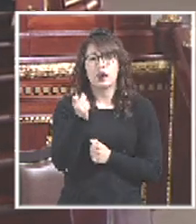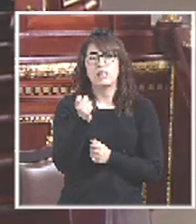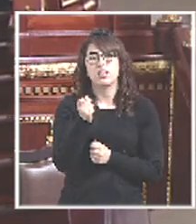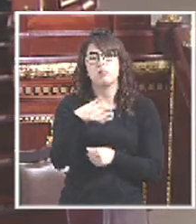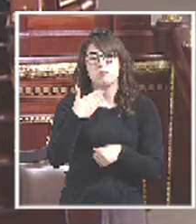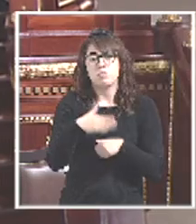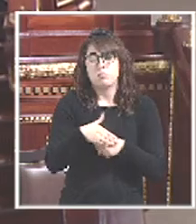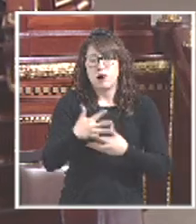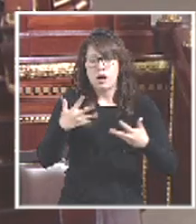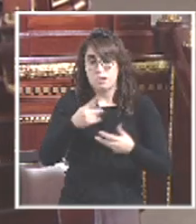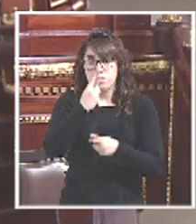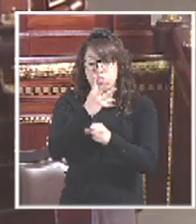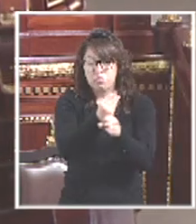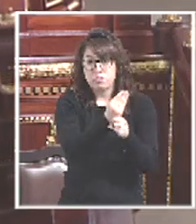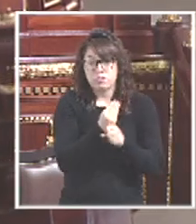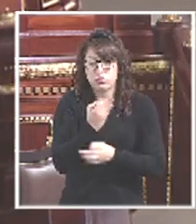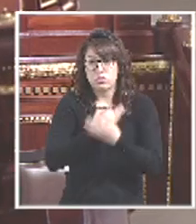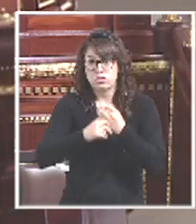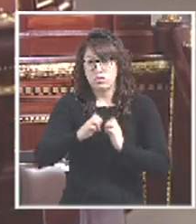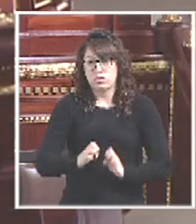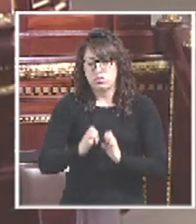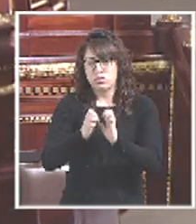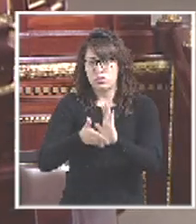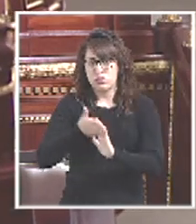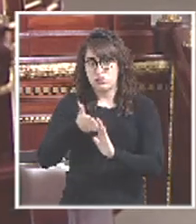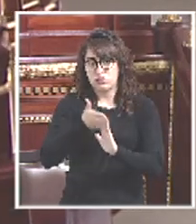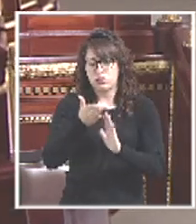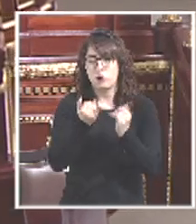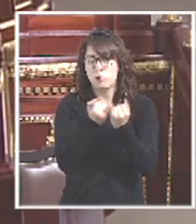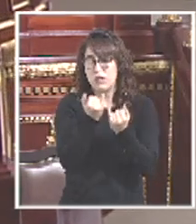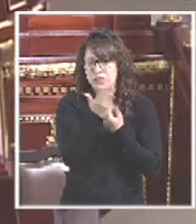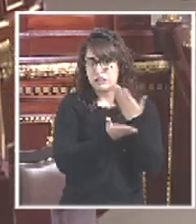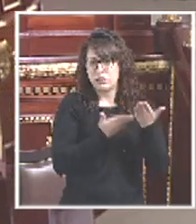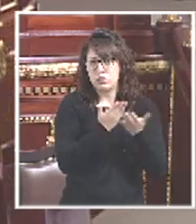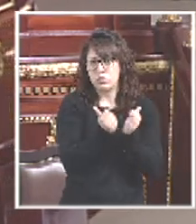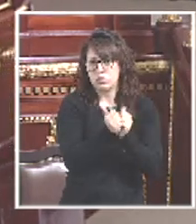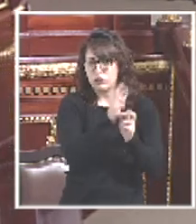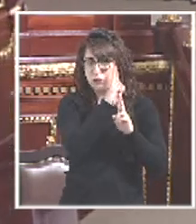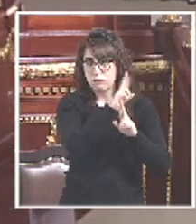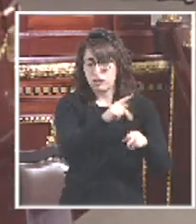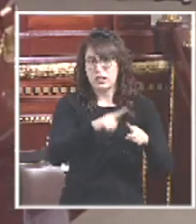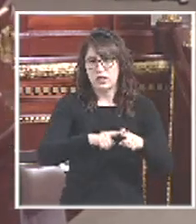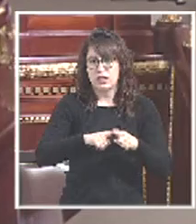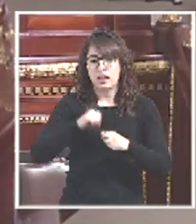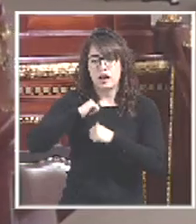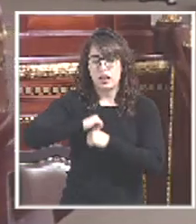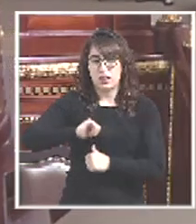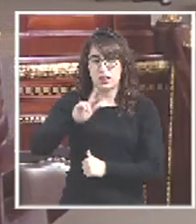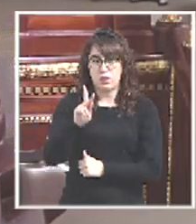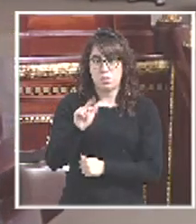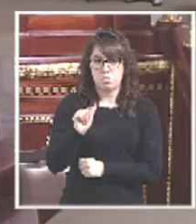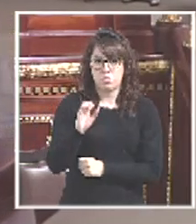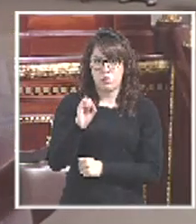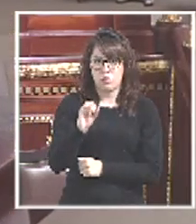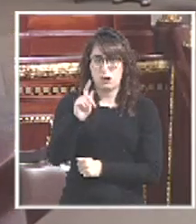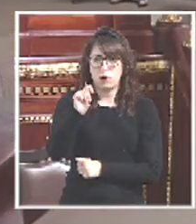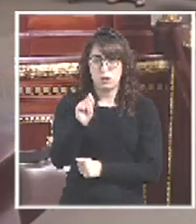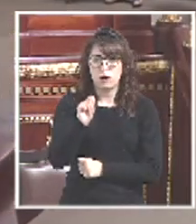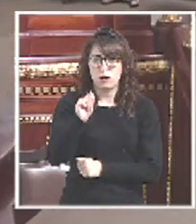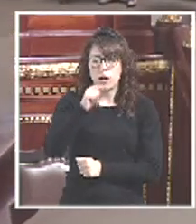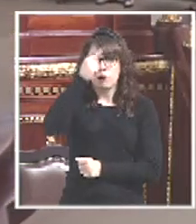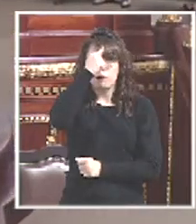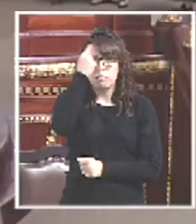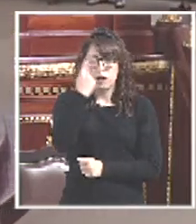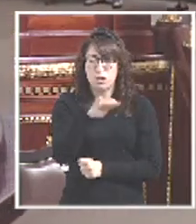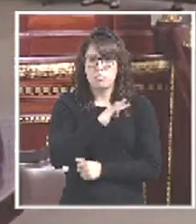a dicha obra. Asimismo, se exhorta a la Procuraduría Ambiental y de Ordenamiento Territorial con la finalidad de